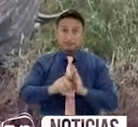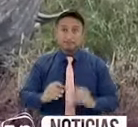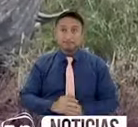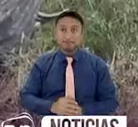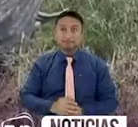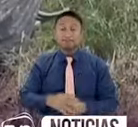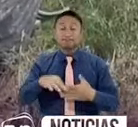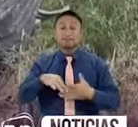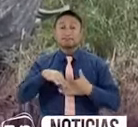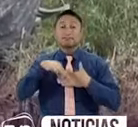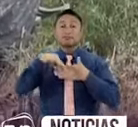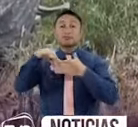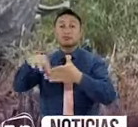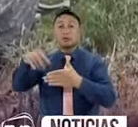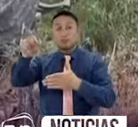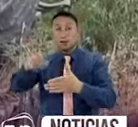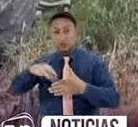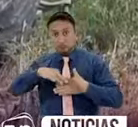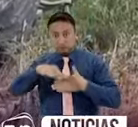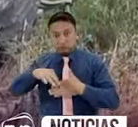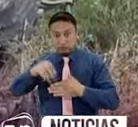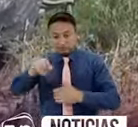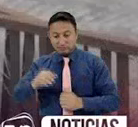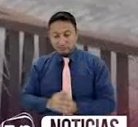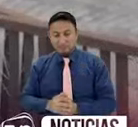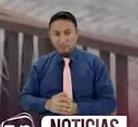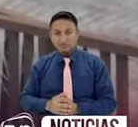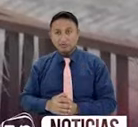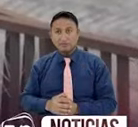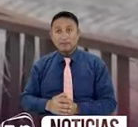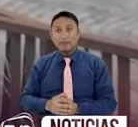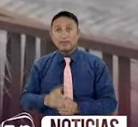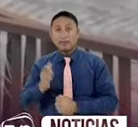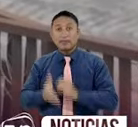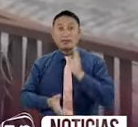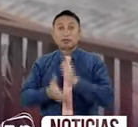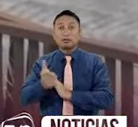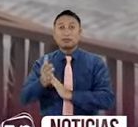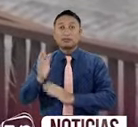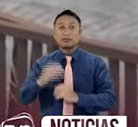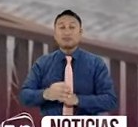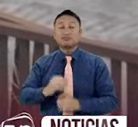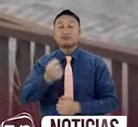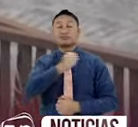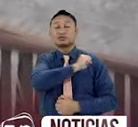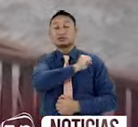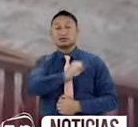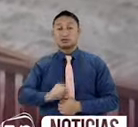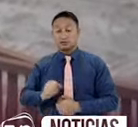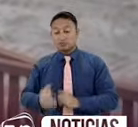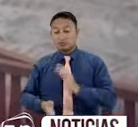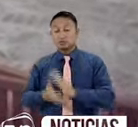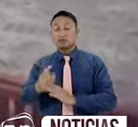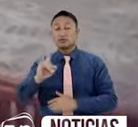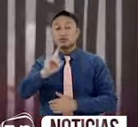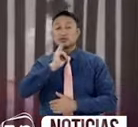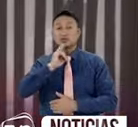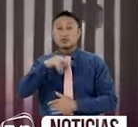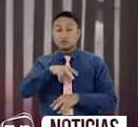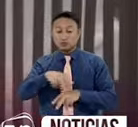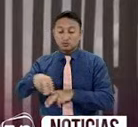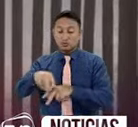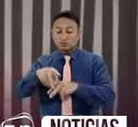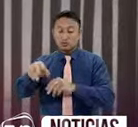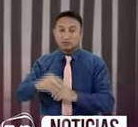llama a su Coyote fue el pasaporte durante su recorrido a pie desde el Salvador hasta la frontera con Estados Unidos pero nadie le pudo